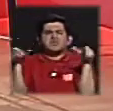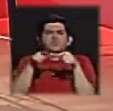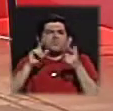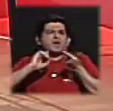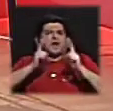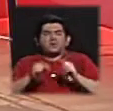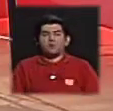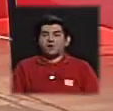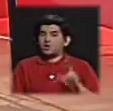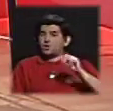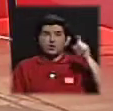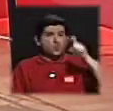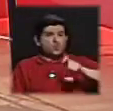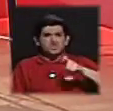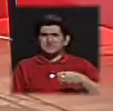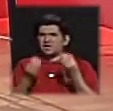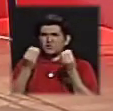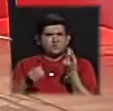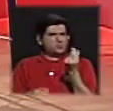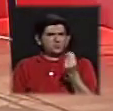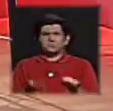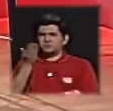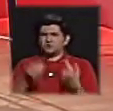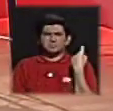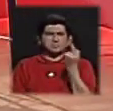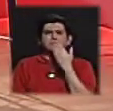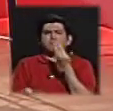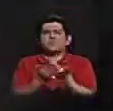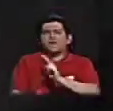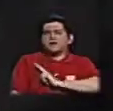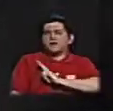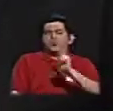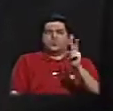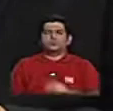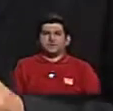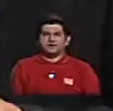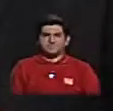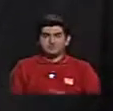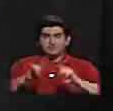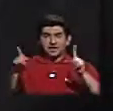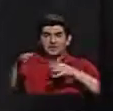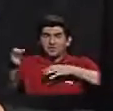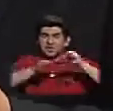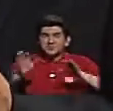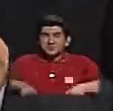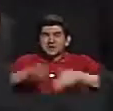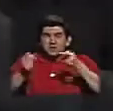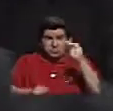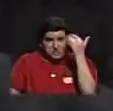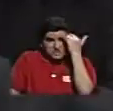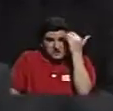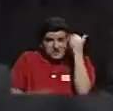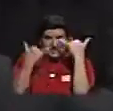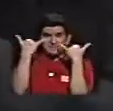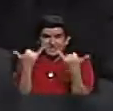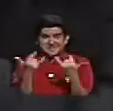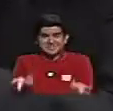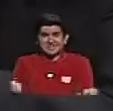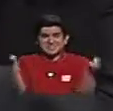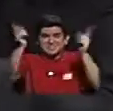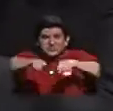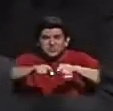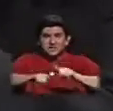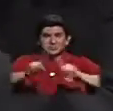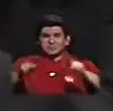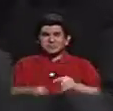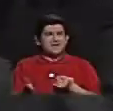ir, y eso no requería demasiados fondos, hubiera requerido nada más buena voluntad. Entonces, ¿cómo explicar que a esas alturas, si ellos sabían que eso venía, que a esas